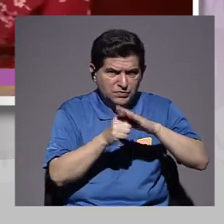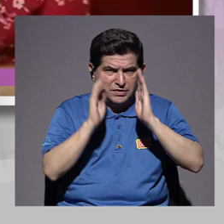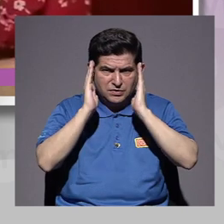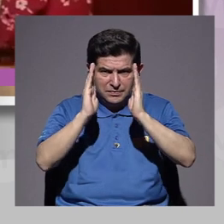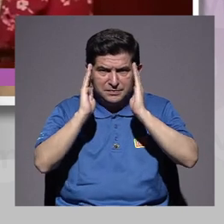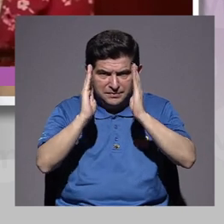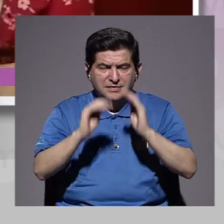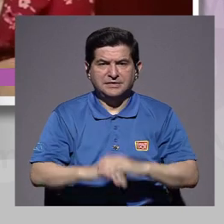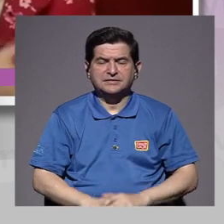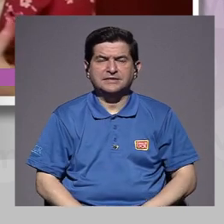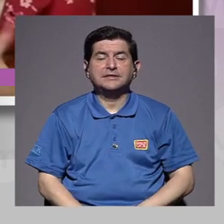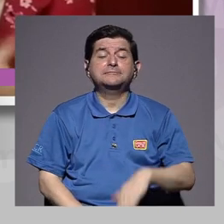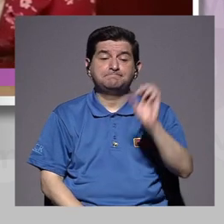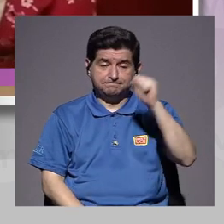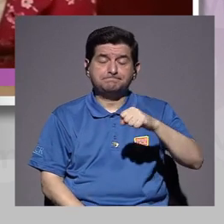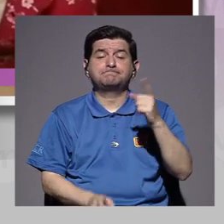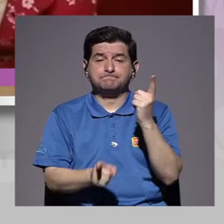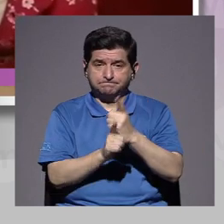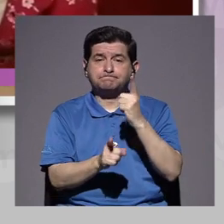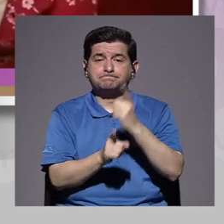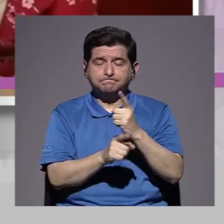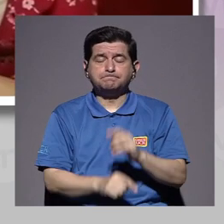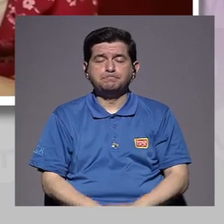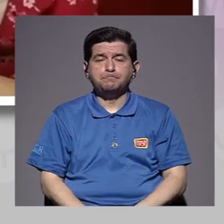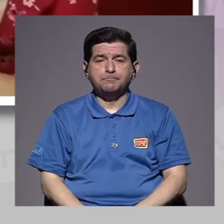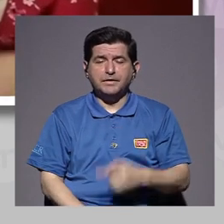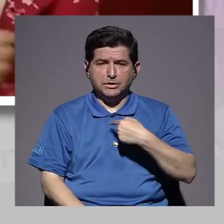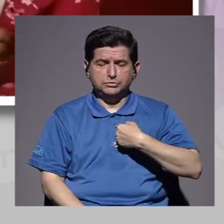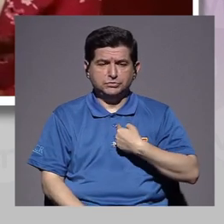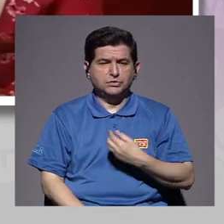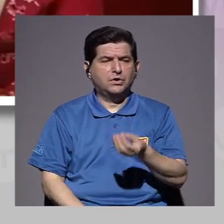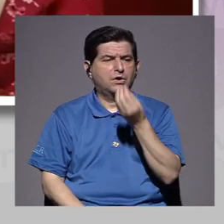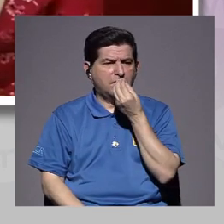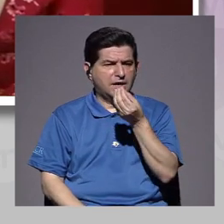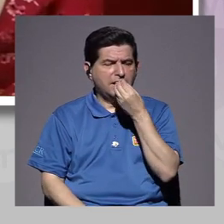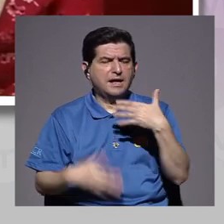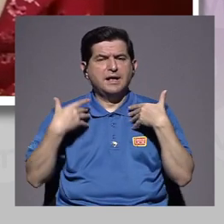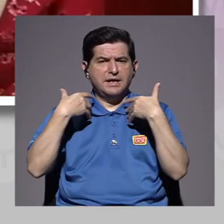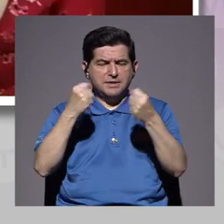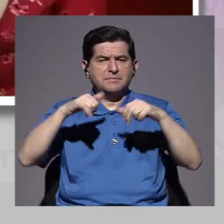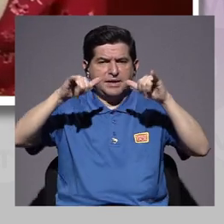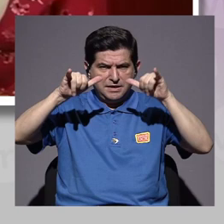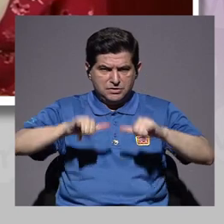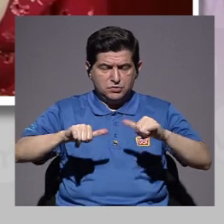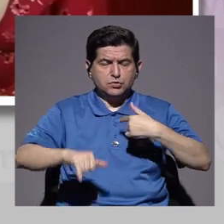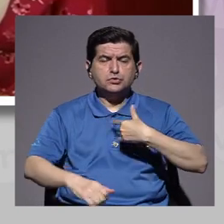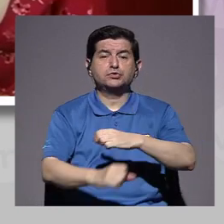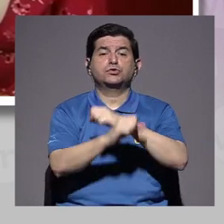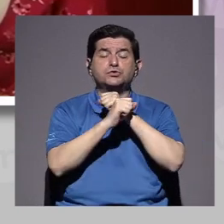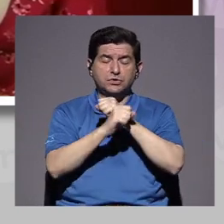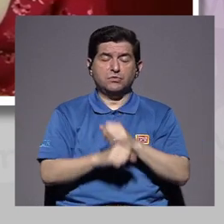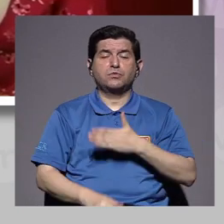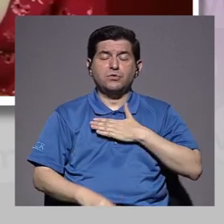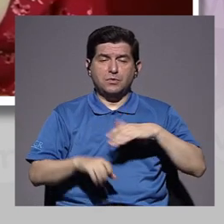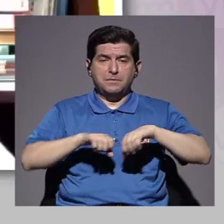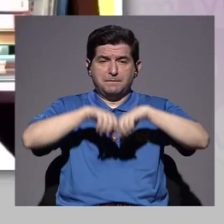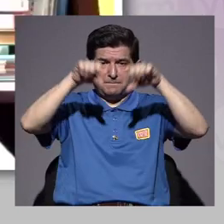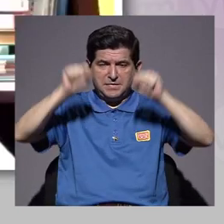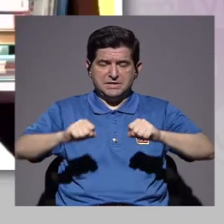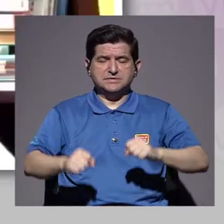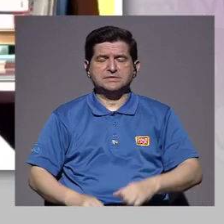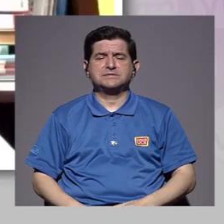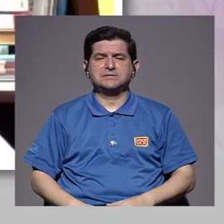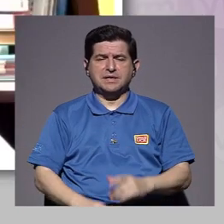¿verdad? Exactamente. Si yo mantengo una alimentación saludable, me aseguro de que mi sistema inmunológico está